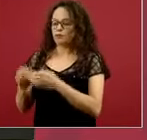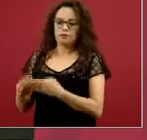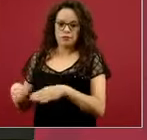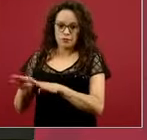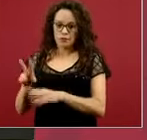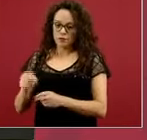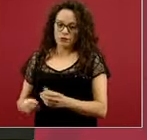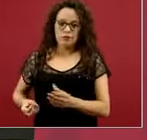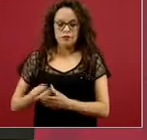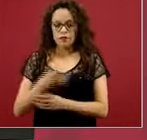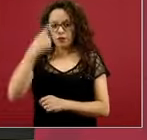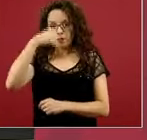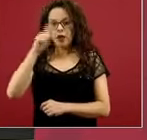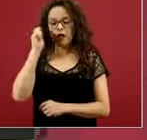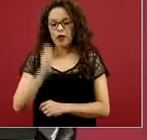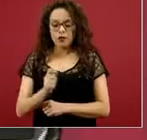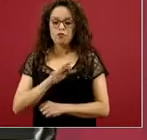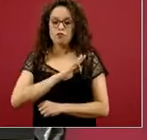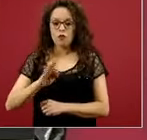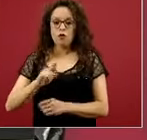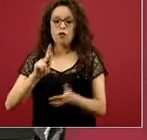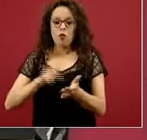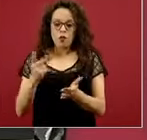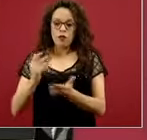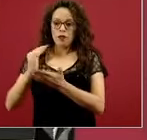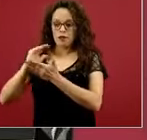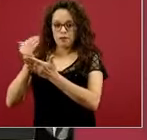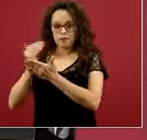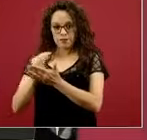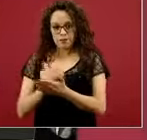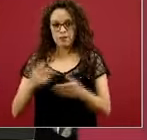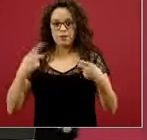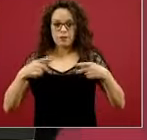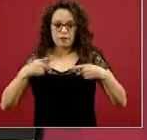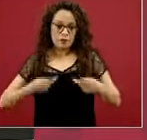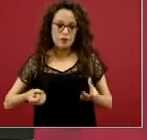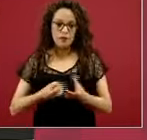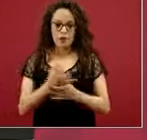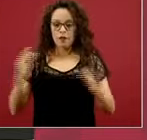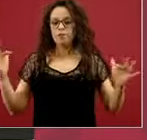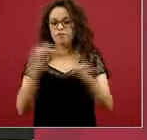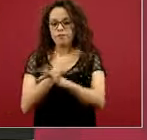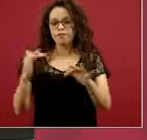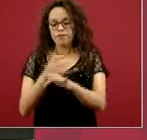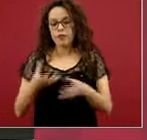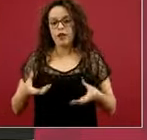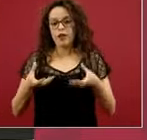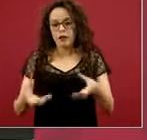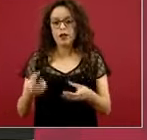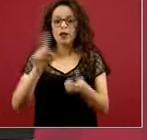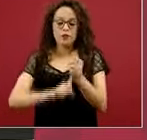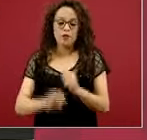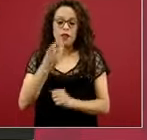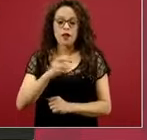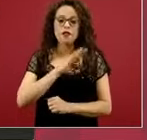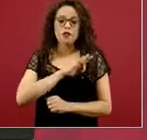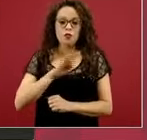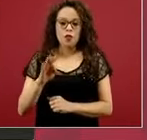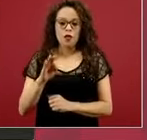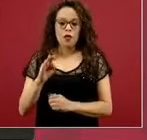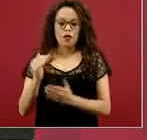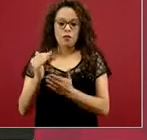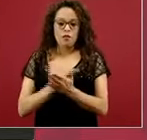para lograr disminuir el retirar a la población del espacio público y así poder mitigar el ascenso